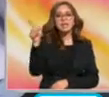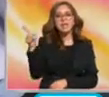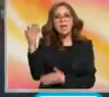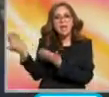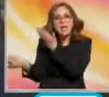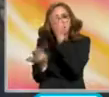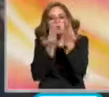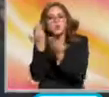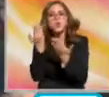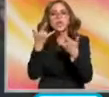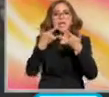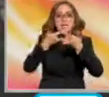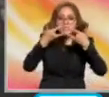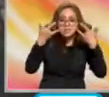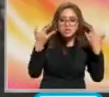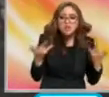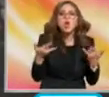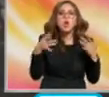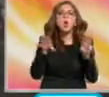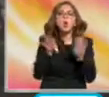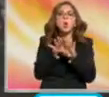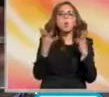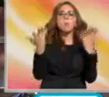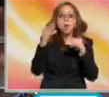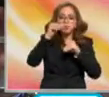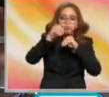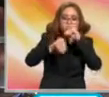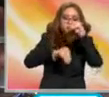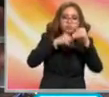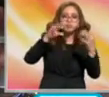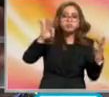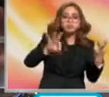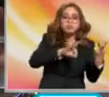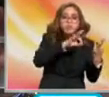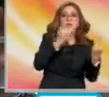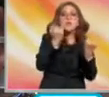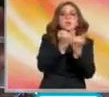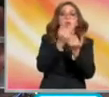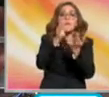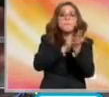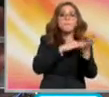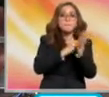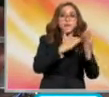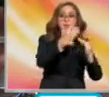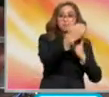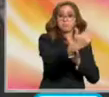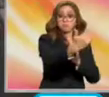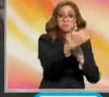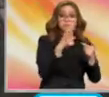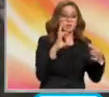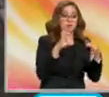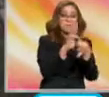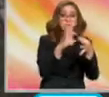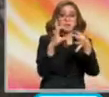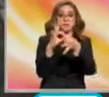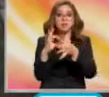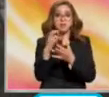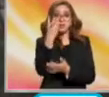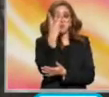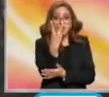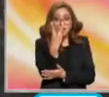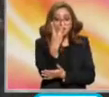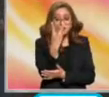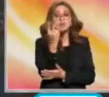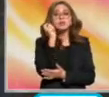hacen los instrumentos, y las partituras. O sea, imagínense un vínculo entre los tres, ¿no? Cada vez, o sea, así como la ciencia avanza,